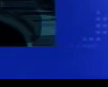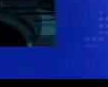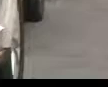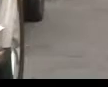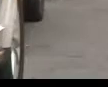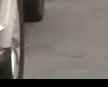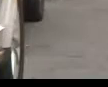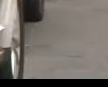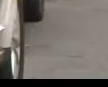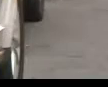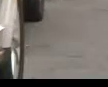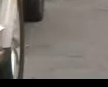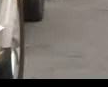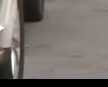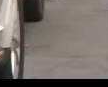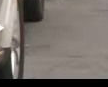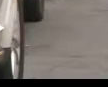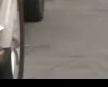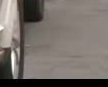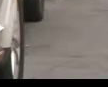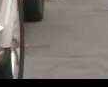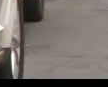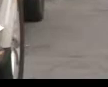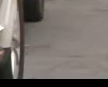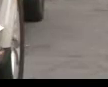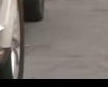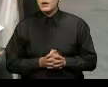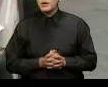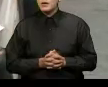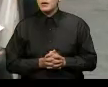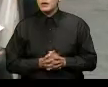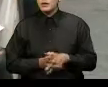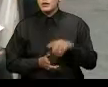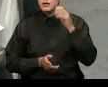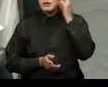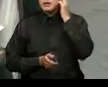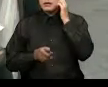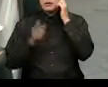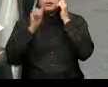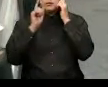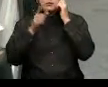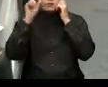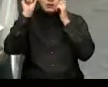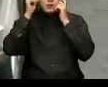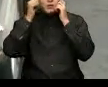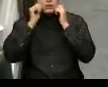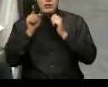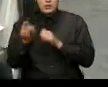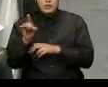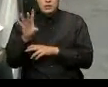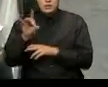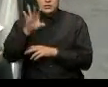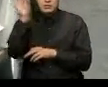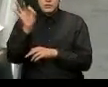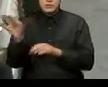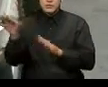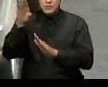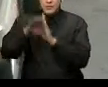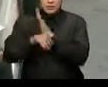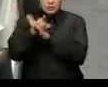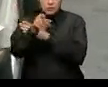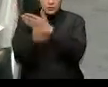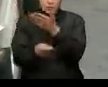4 de mayo muy bien recuerde que es el 15 por ciento de descuento que obtendrá si paga en estas fechas establecidas pero para mayor